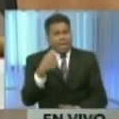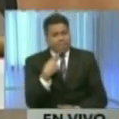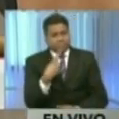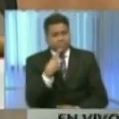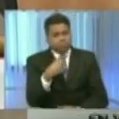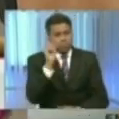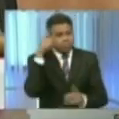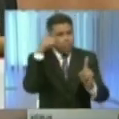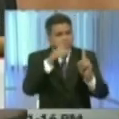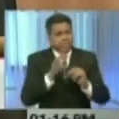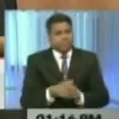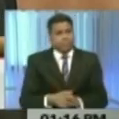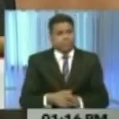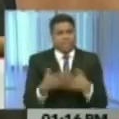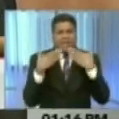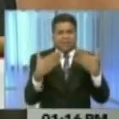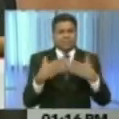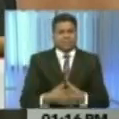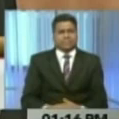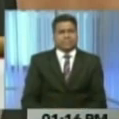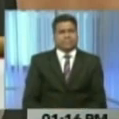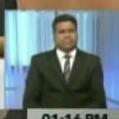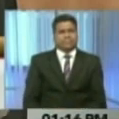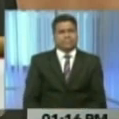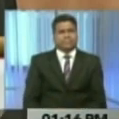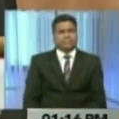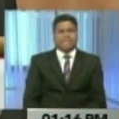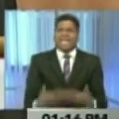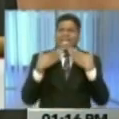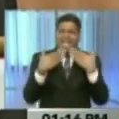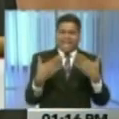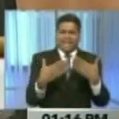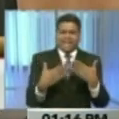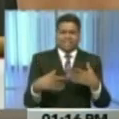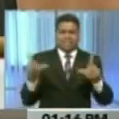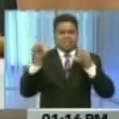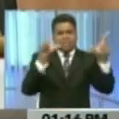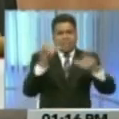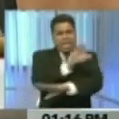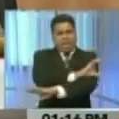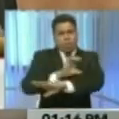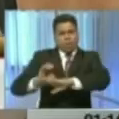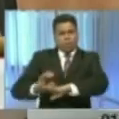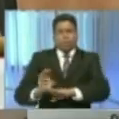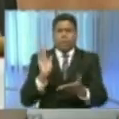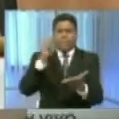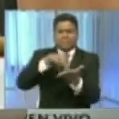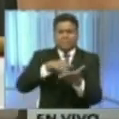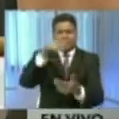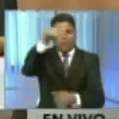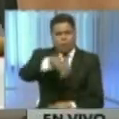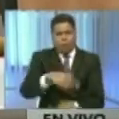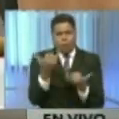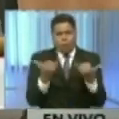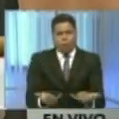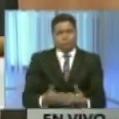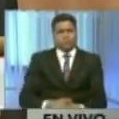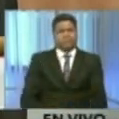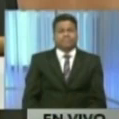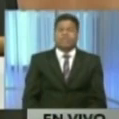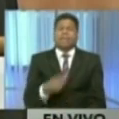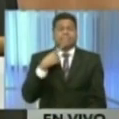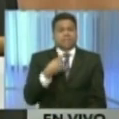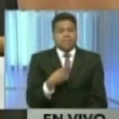su visión, canciller? Gracias. Gracias TV Ecuador por su asistencia hoy. Fíjate, sobre